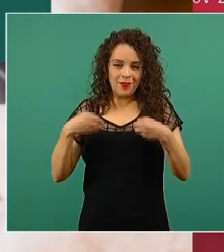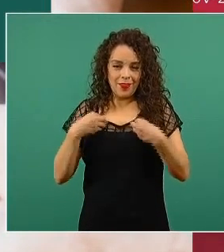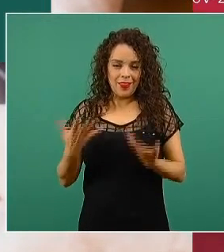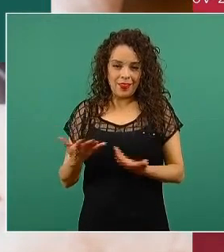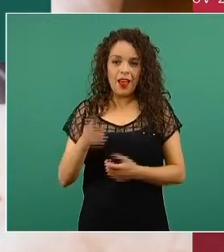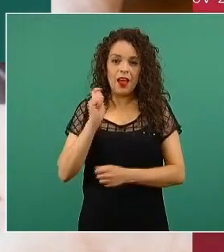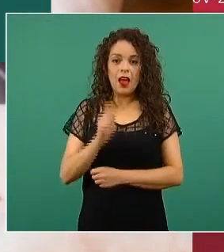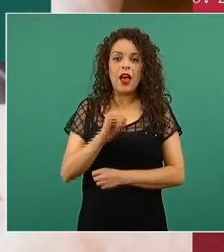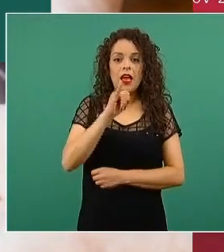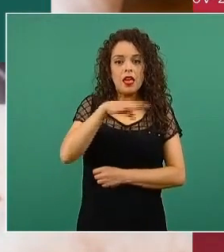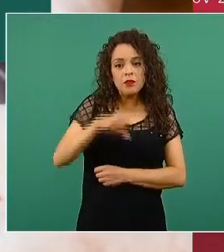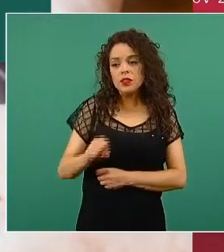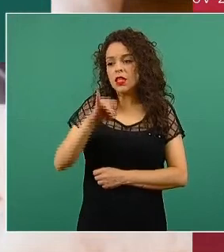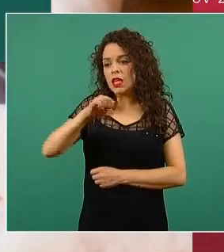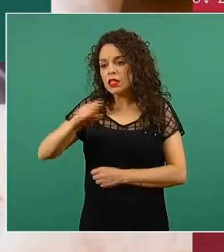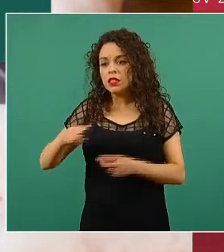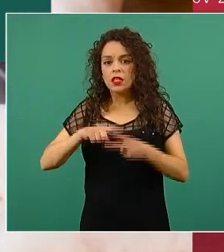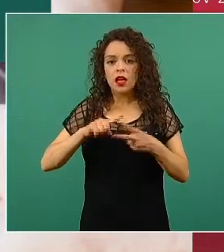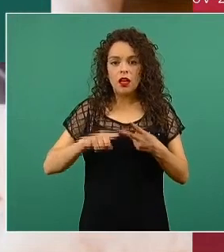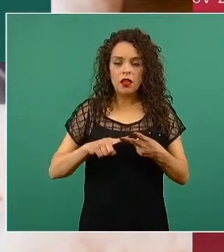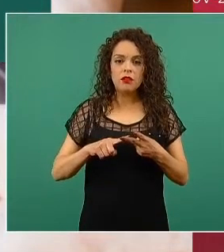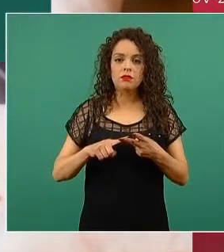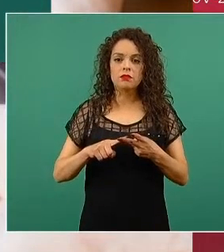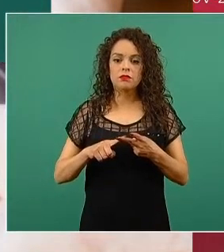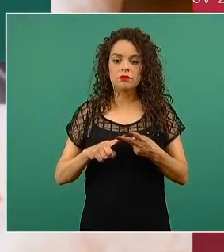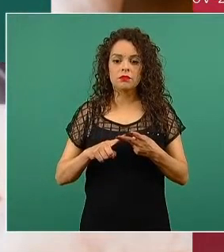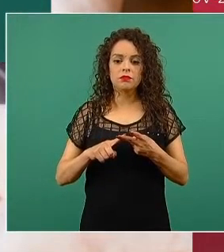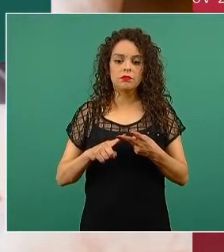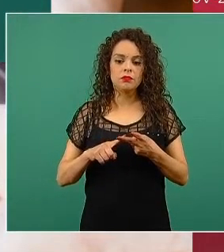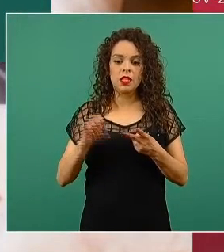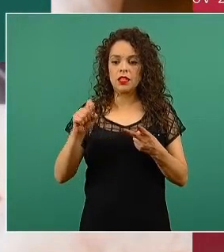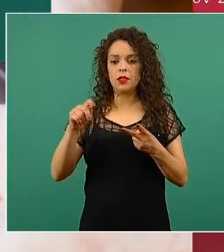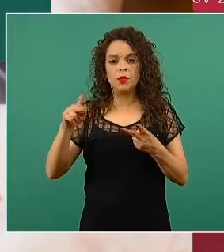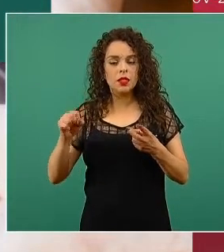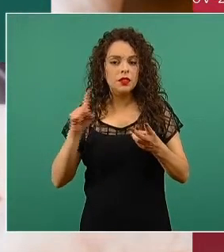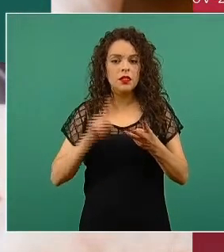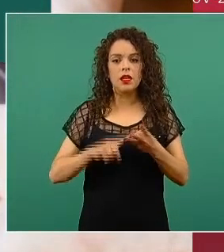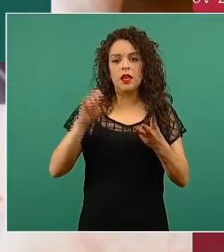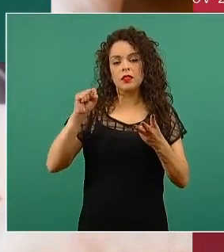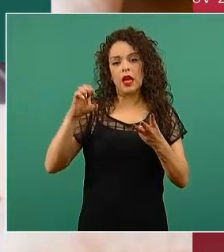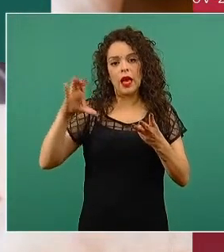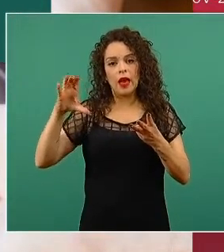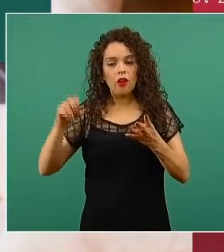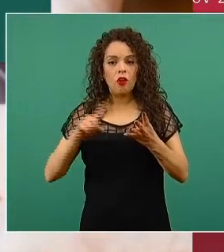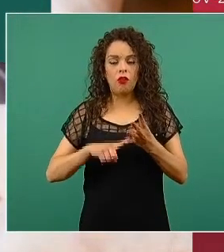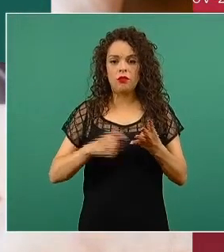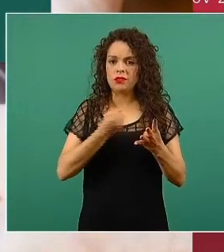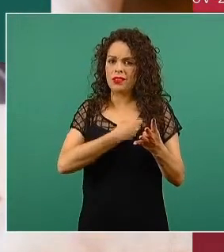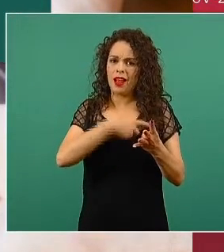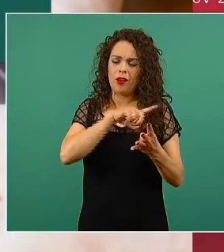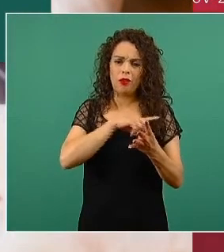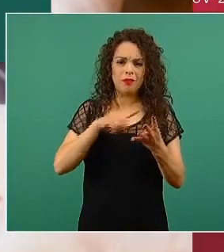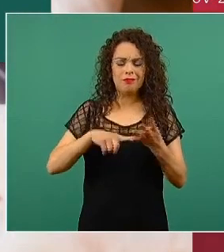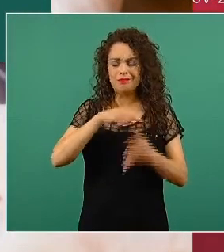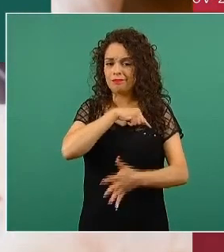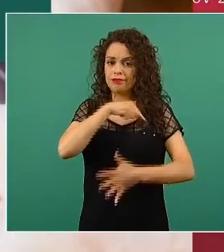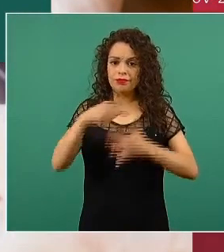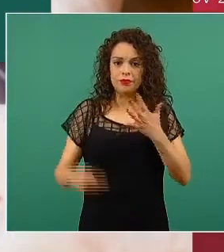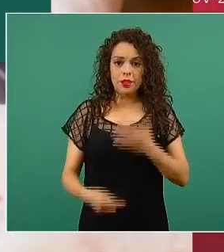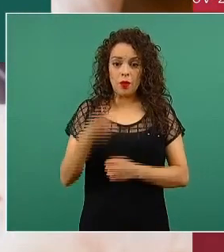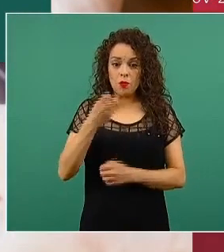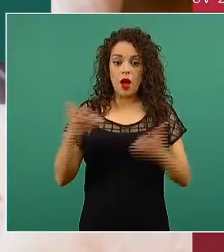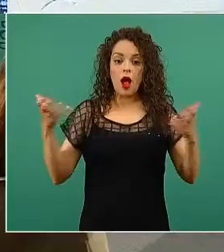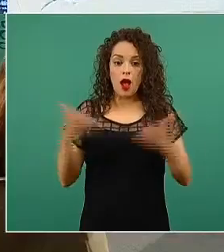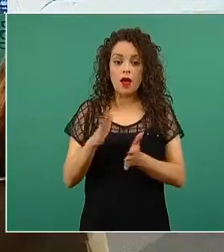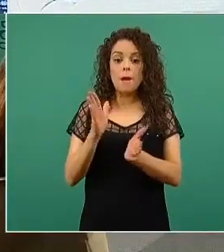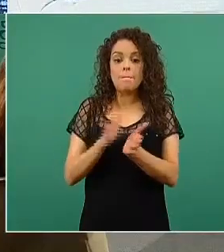IMSS, Trabajo y Previsión Social, Economía, Salud, y por eso generamos un documento